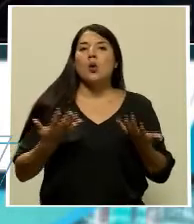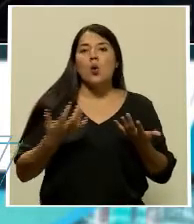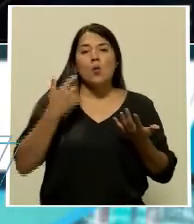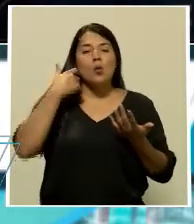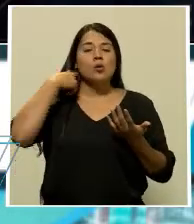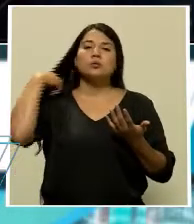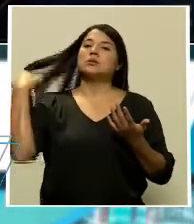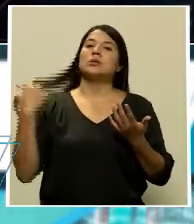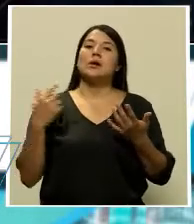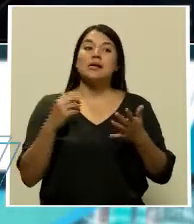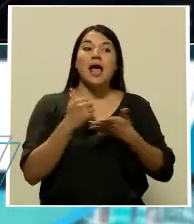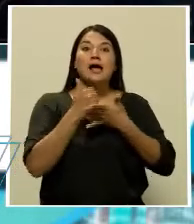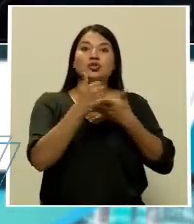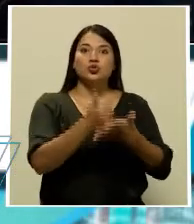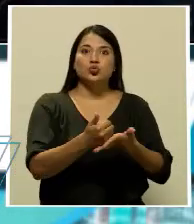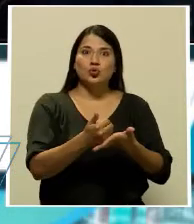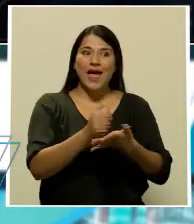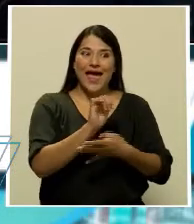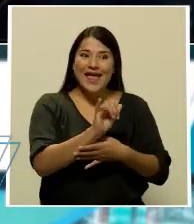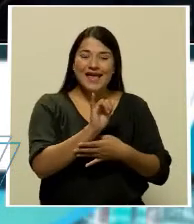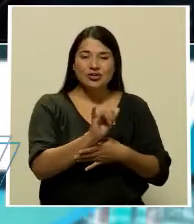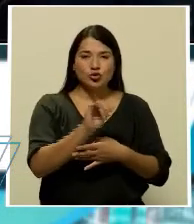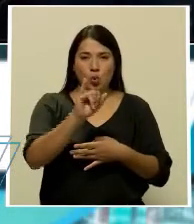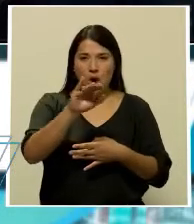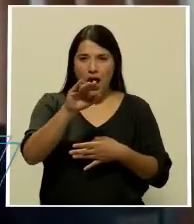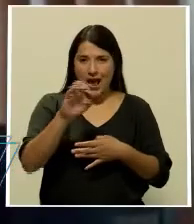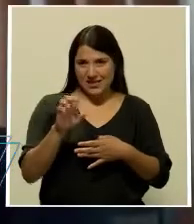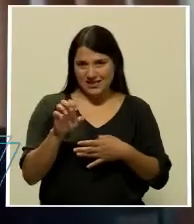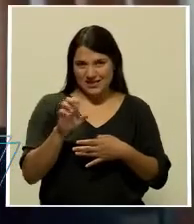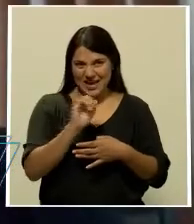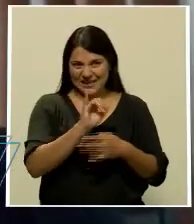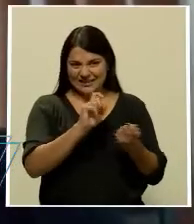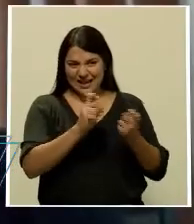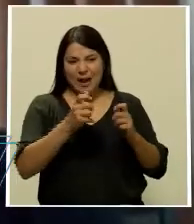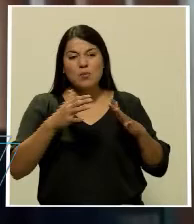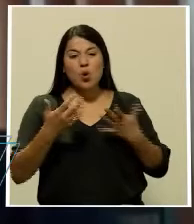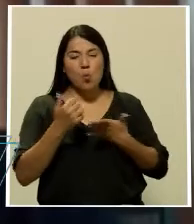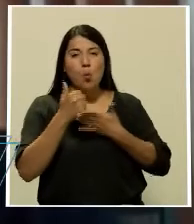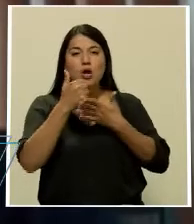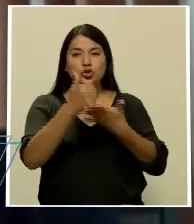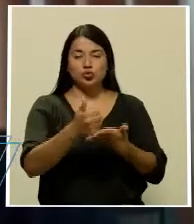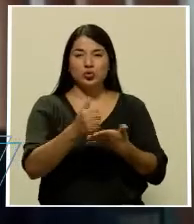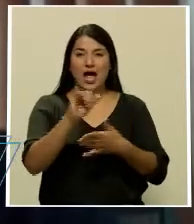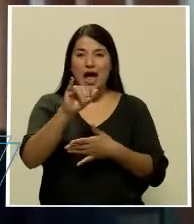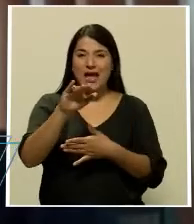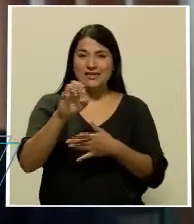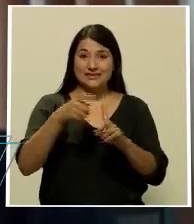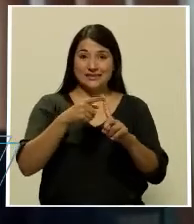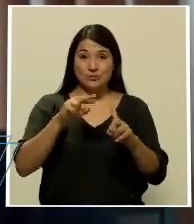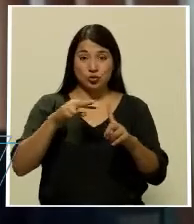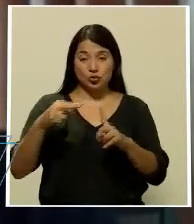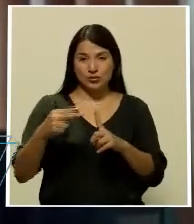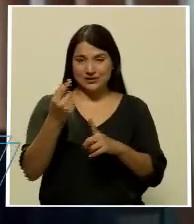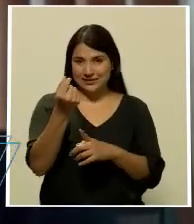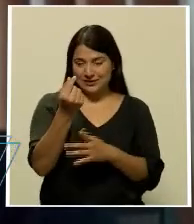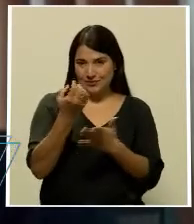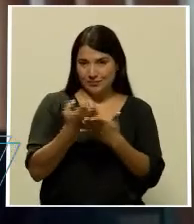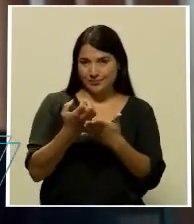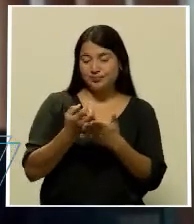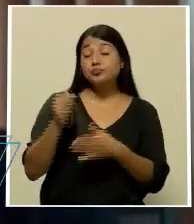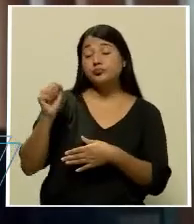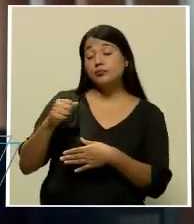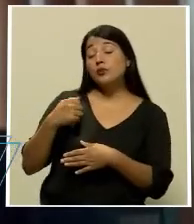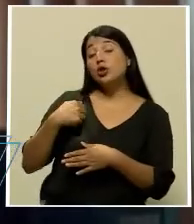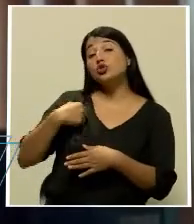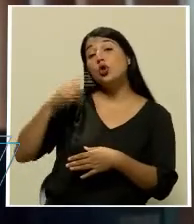para el ICE de esa refinanciación? Sí, don Ernesto, realmente tengo que reconocer que el acompañamiento de la